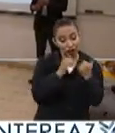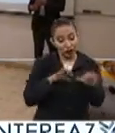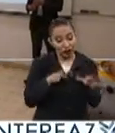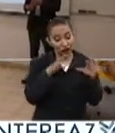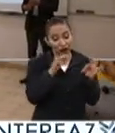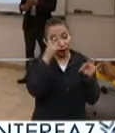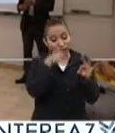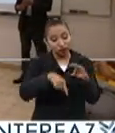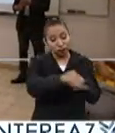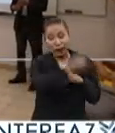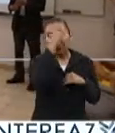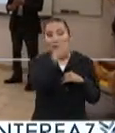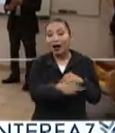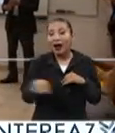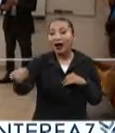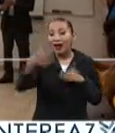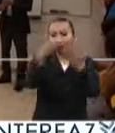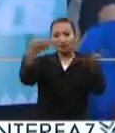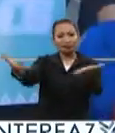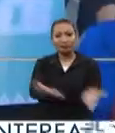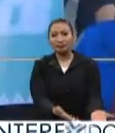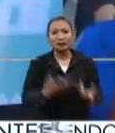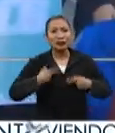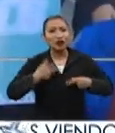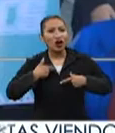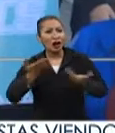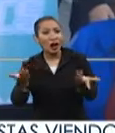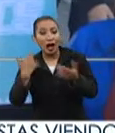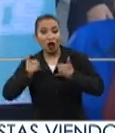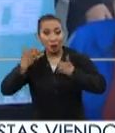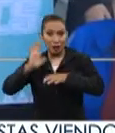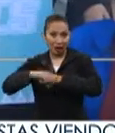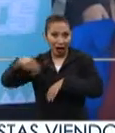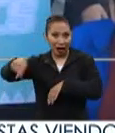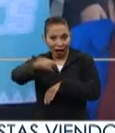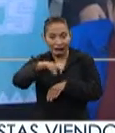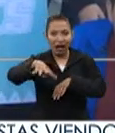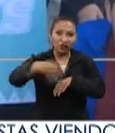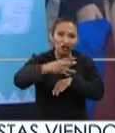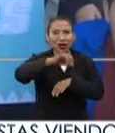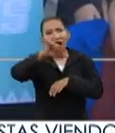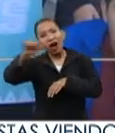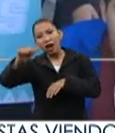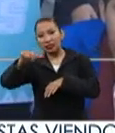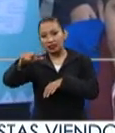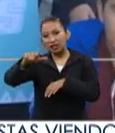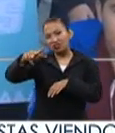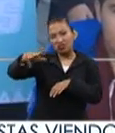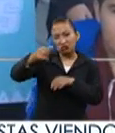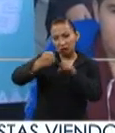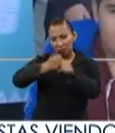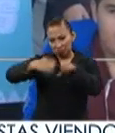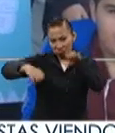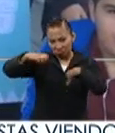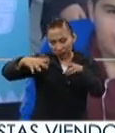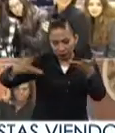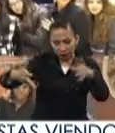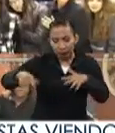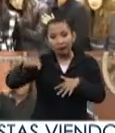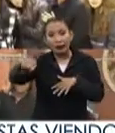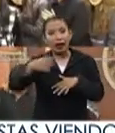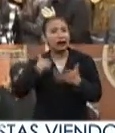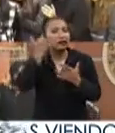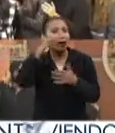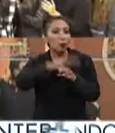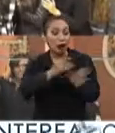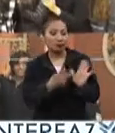para abierto al público en general, más que nada a los chavos de 14 hasta 17, 18 años. Y pues